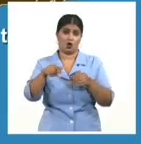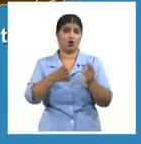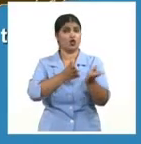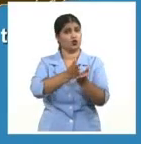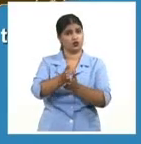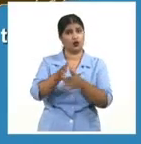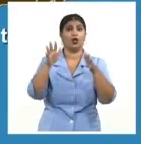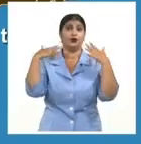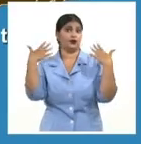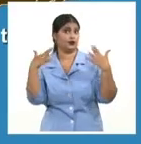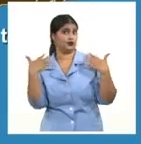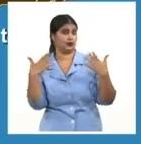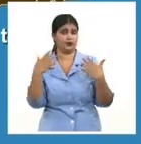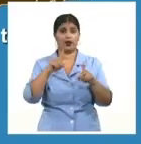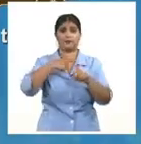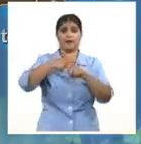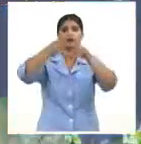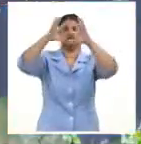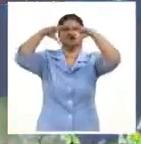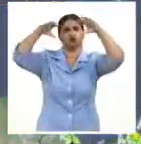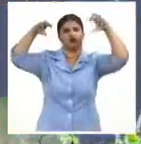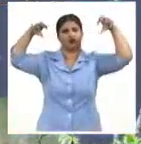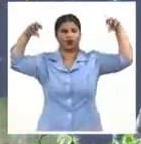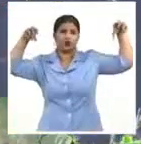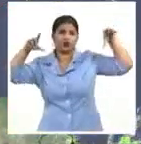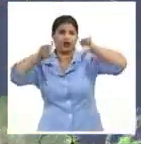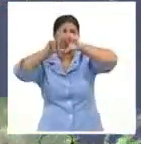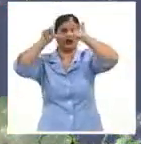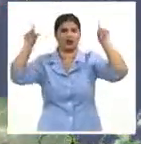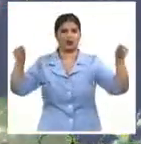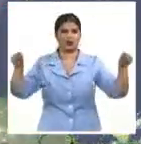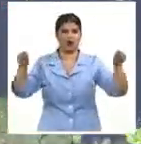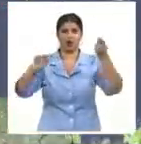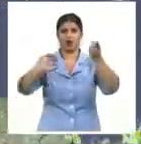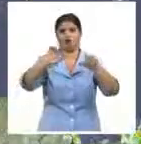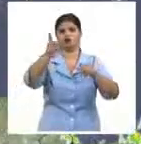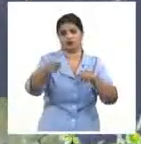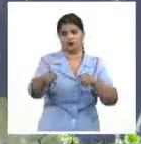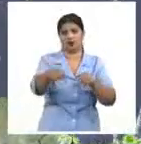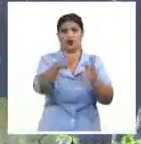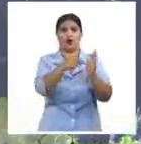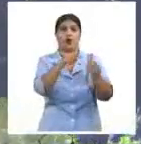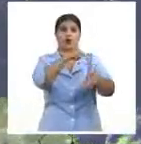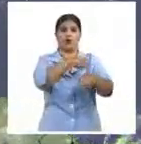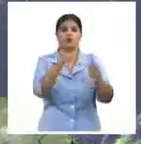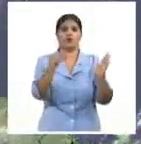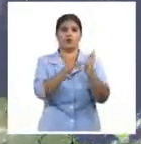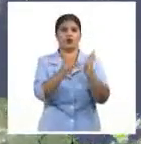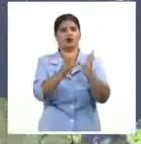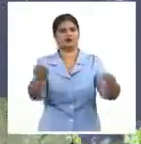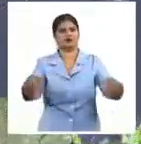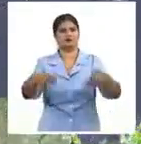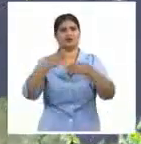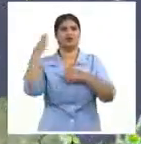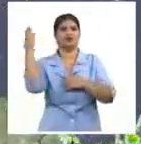de temperaturas calurosas en toda Cuba y algunas lluvias con tormentas eléctricas en horas de la tarde. Hasta aquí el tiempo.